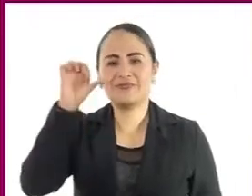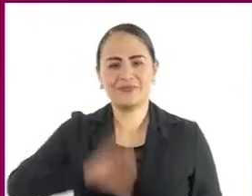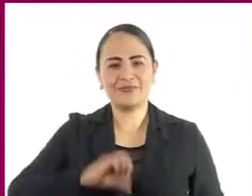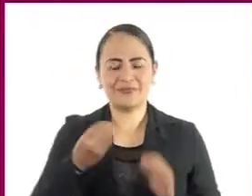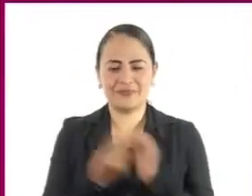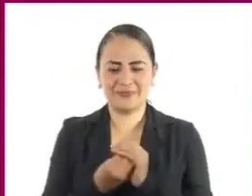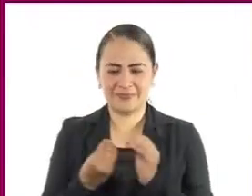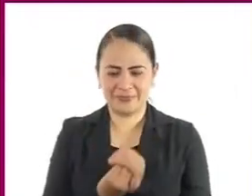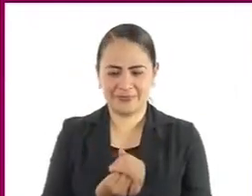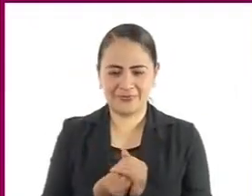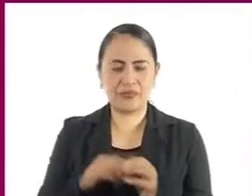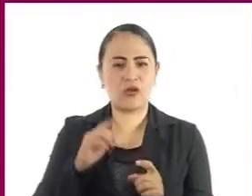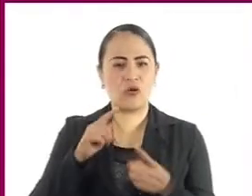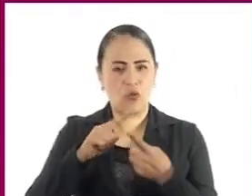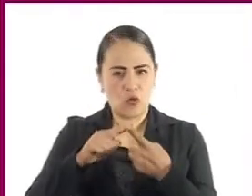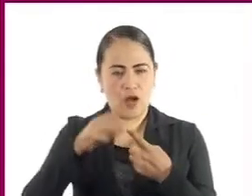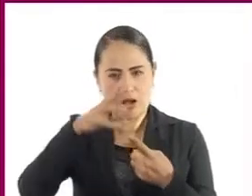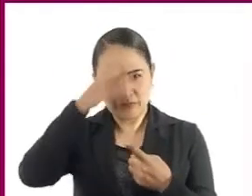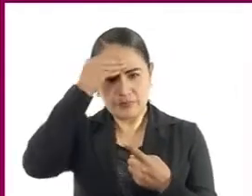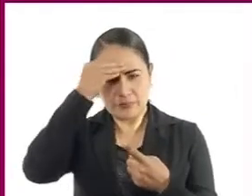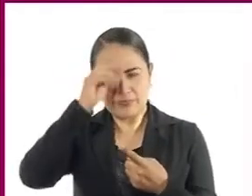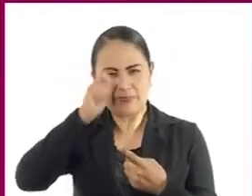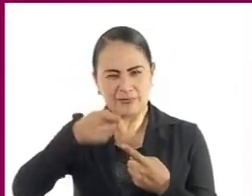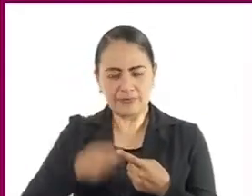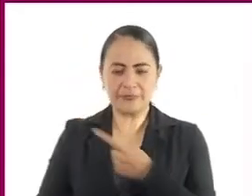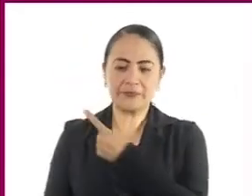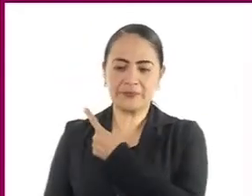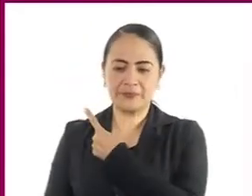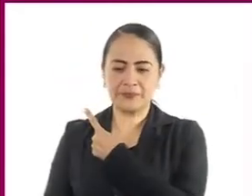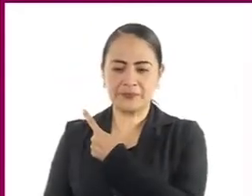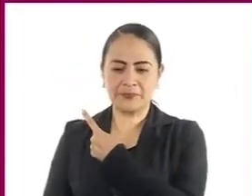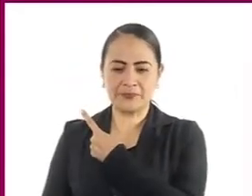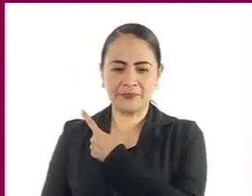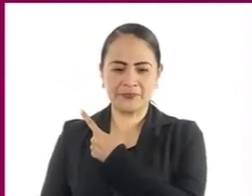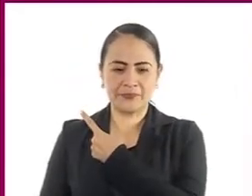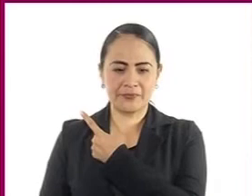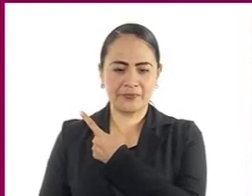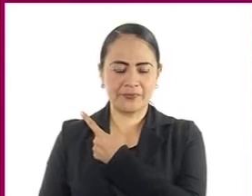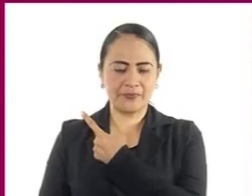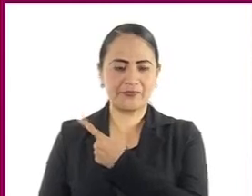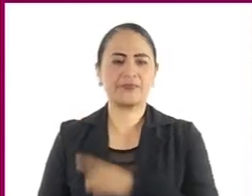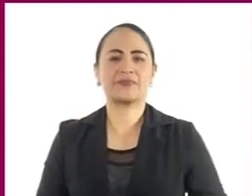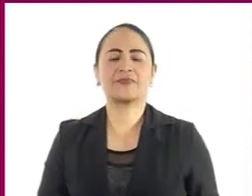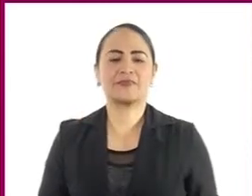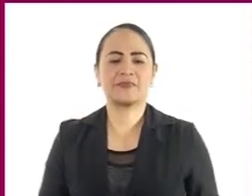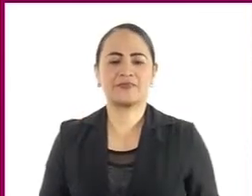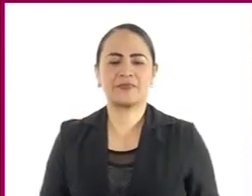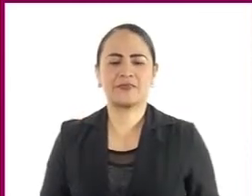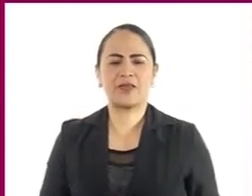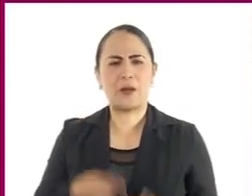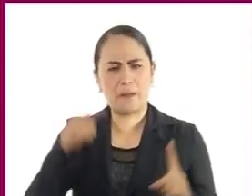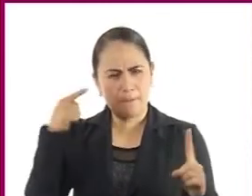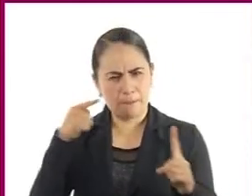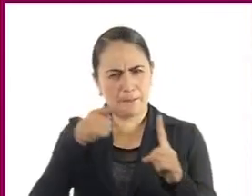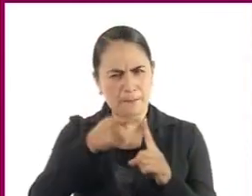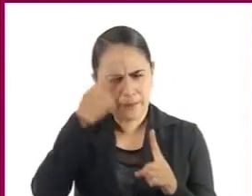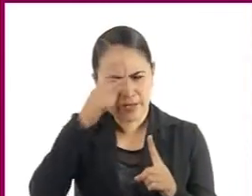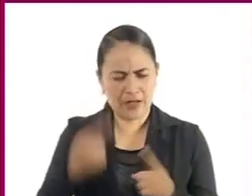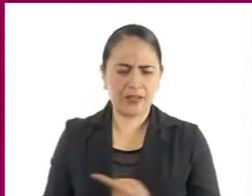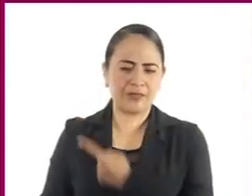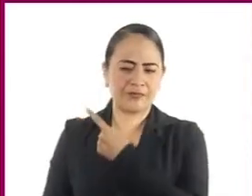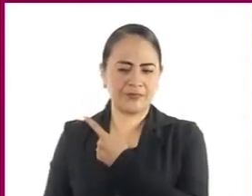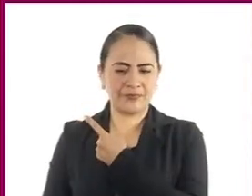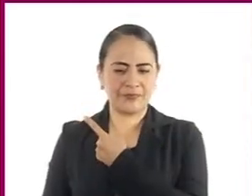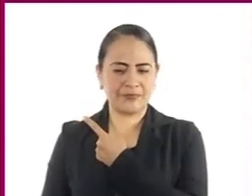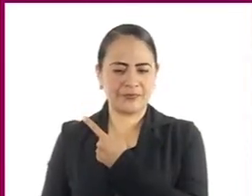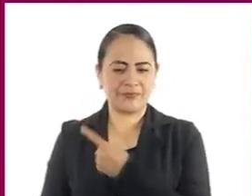nuestro aprendizaje esperado es elabora resúmenes que integren información de varias fuentes, con el propósito de seleccionar